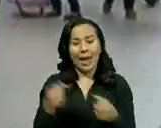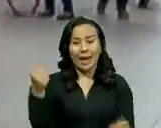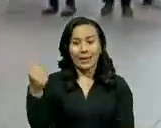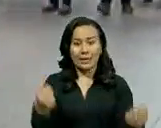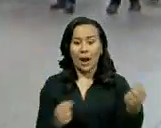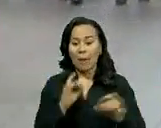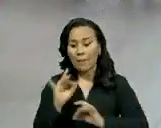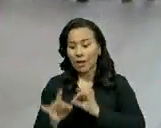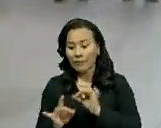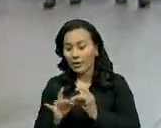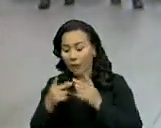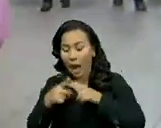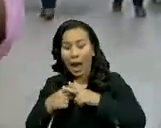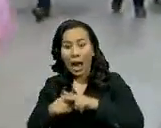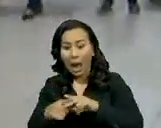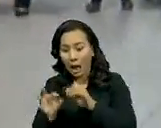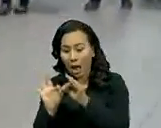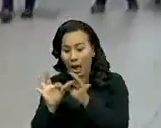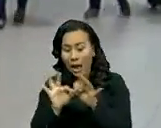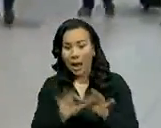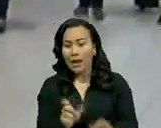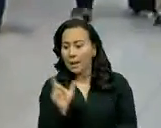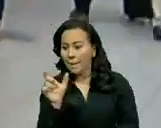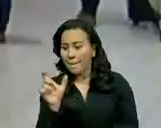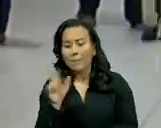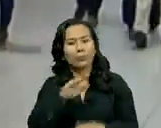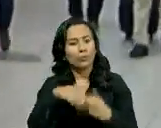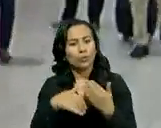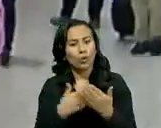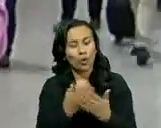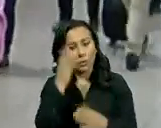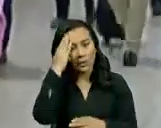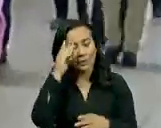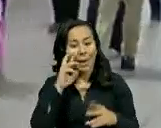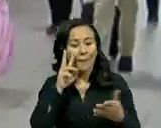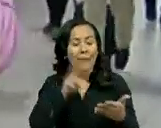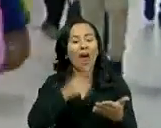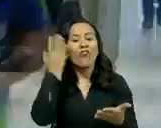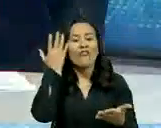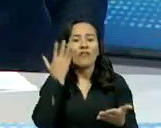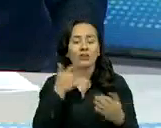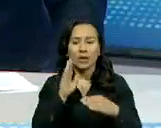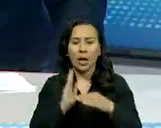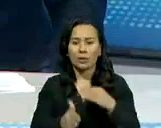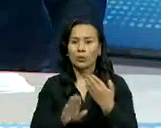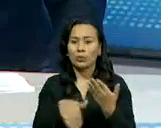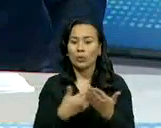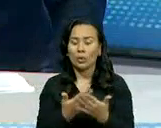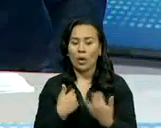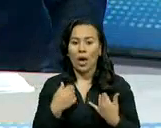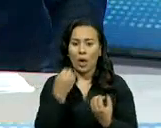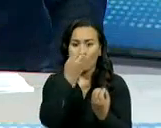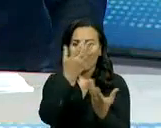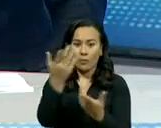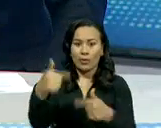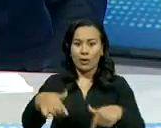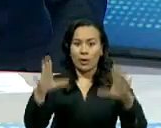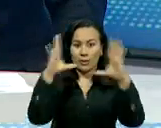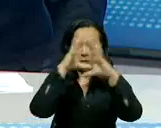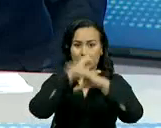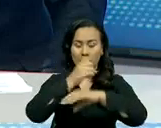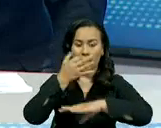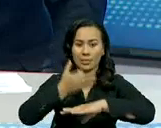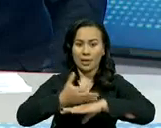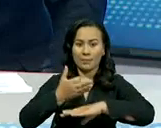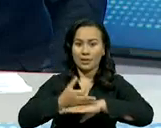perfectas condiciones para que no tenga ningún percance a la hora de salir de viaje. Es lo que podemos informar a esta hora de la noche desde acá, desde la terminal